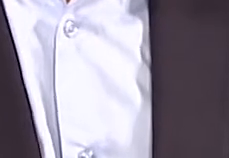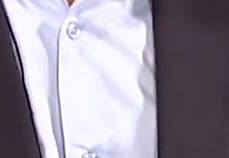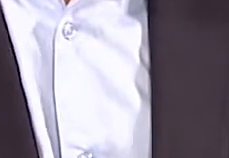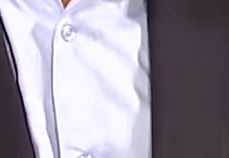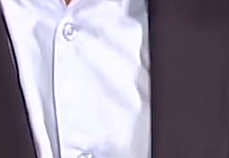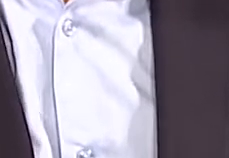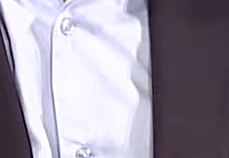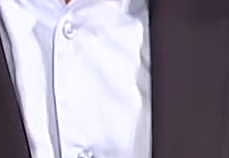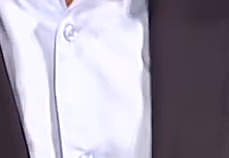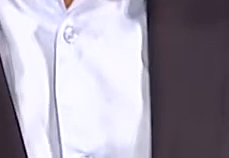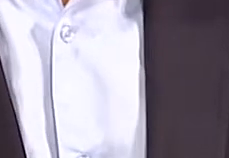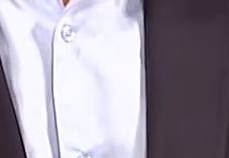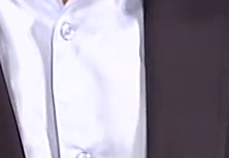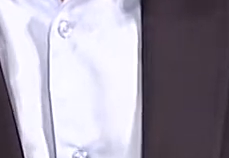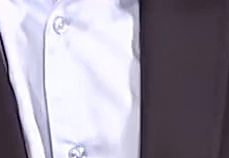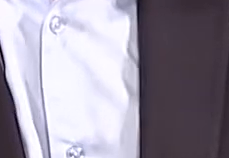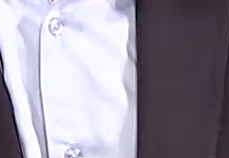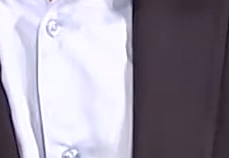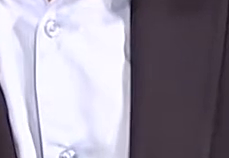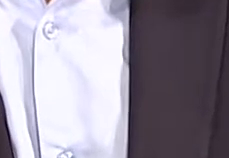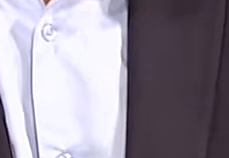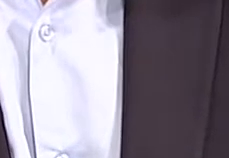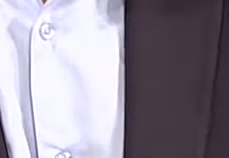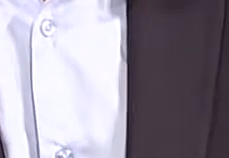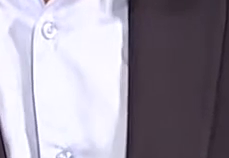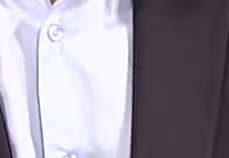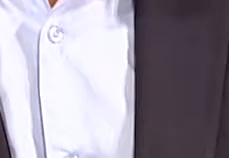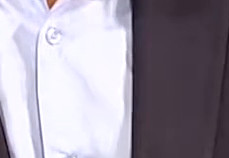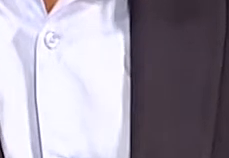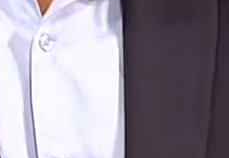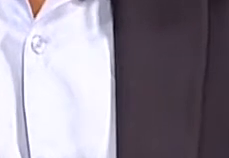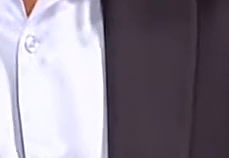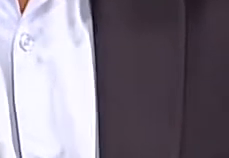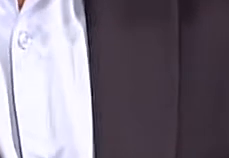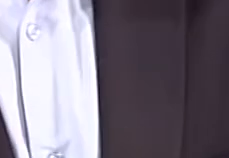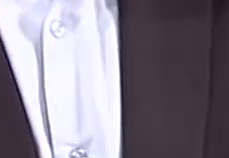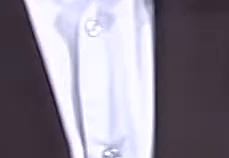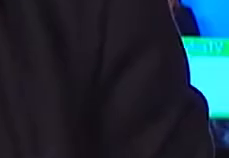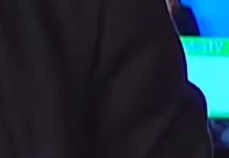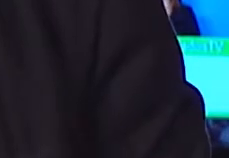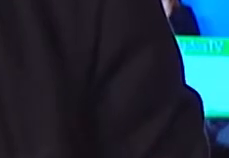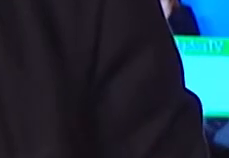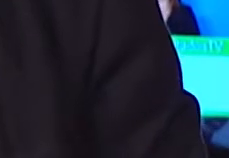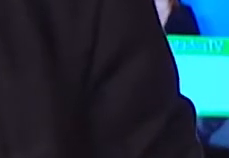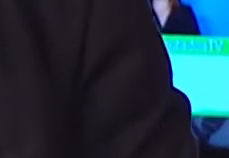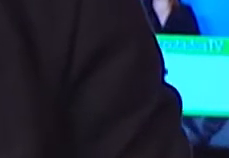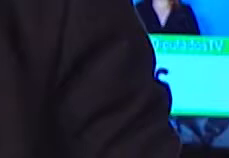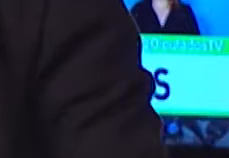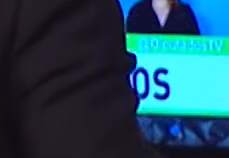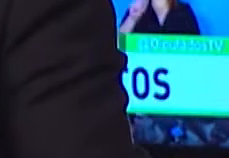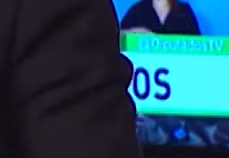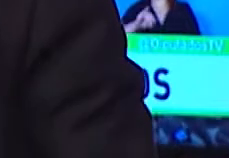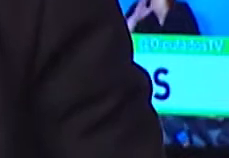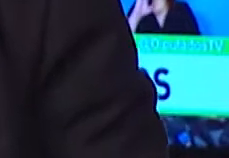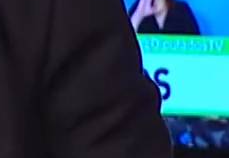se lo criticó anoche a Macri eso. Claro, Le dijo, en tuvo tres realidad, posibilidades Macri- y siguió al lado de la Macri, grieta. en Monzó realidad te diría que en